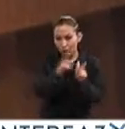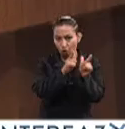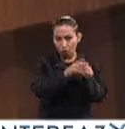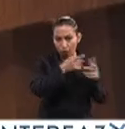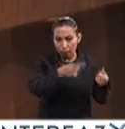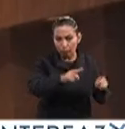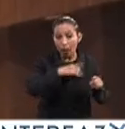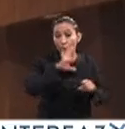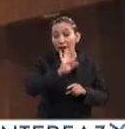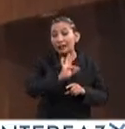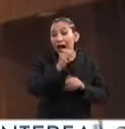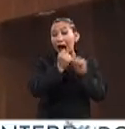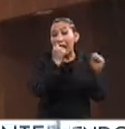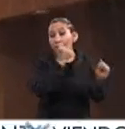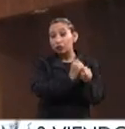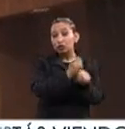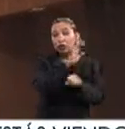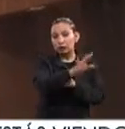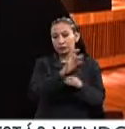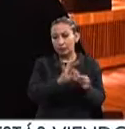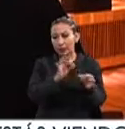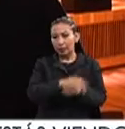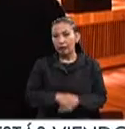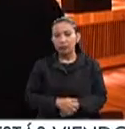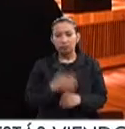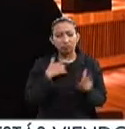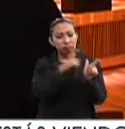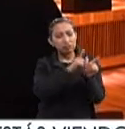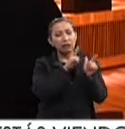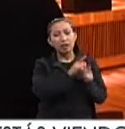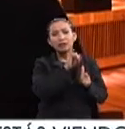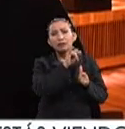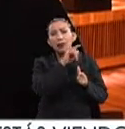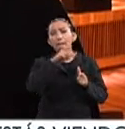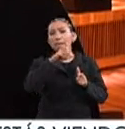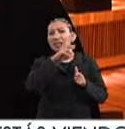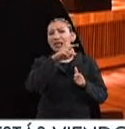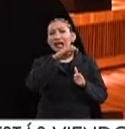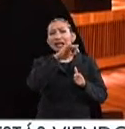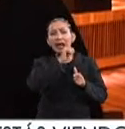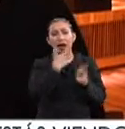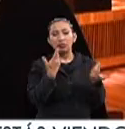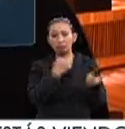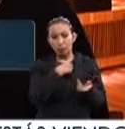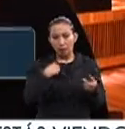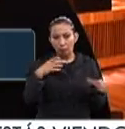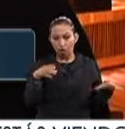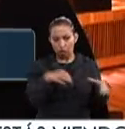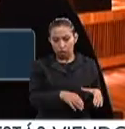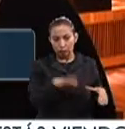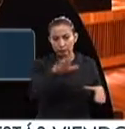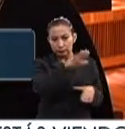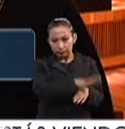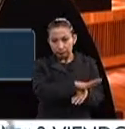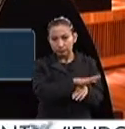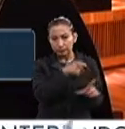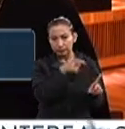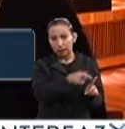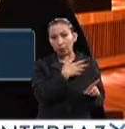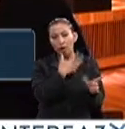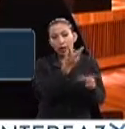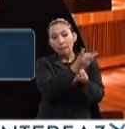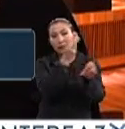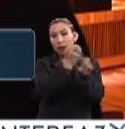agrupación que celebra su 40 aniversario, comentó. La Orquesta Sinfónica de Minería está formada, o la conformación precisamente